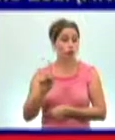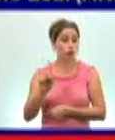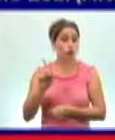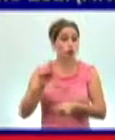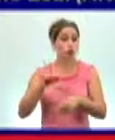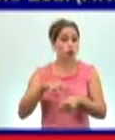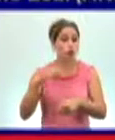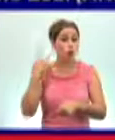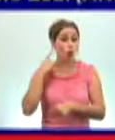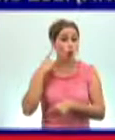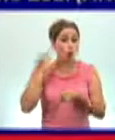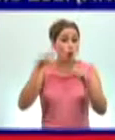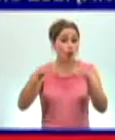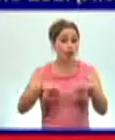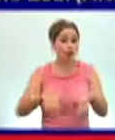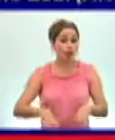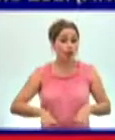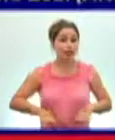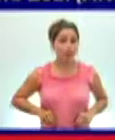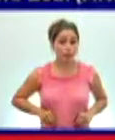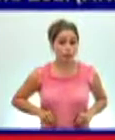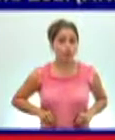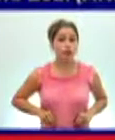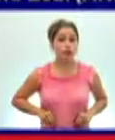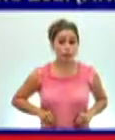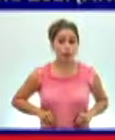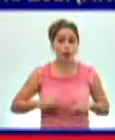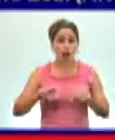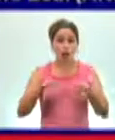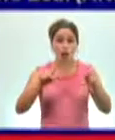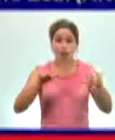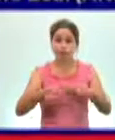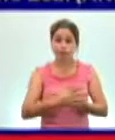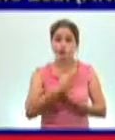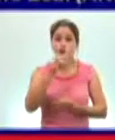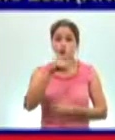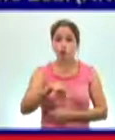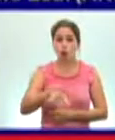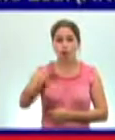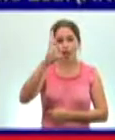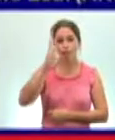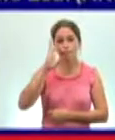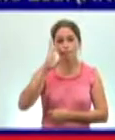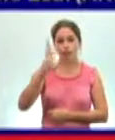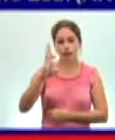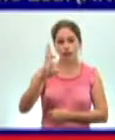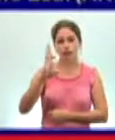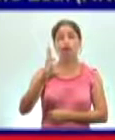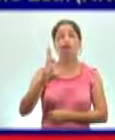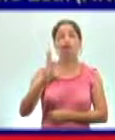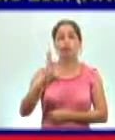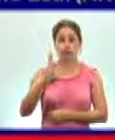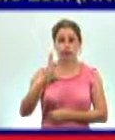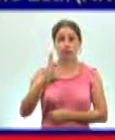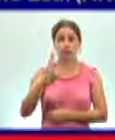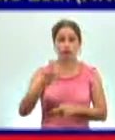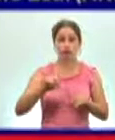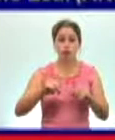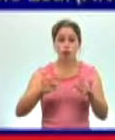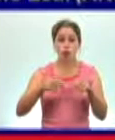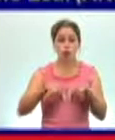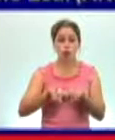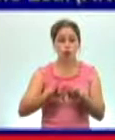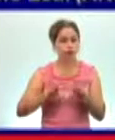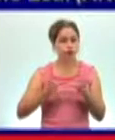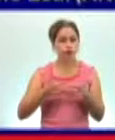se asume los símbolos patrios, pero tiene que ser con el merecimiento o el merecido respeto que le debe acompañar.